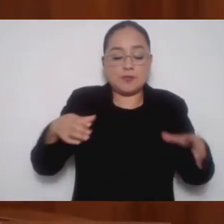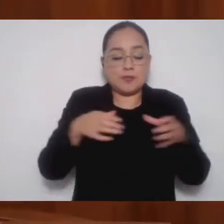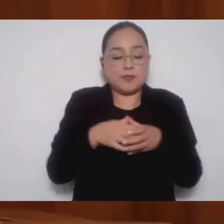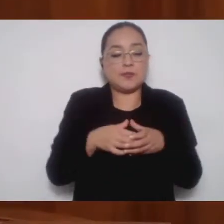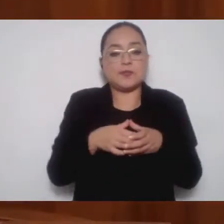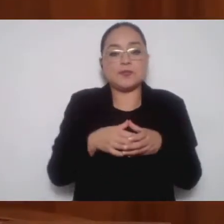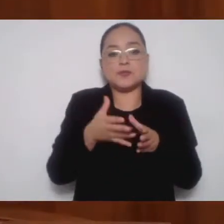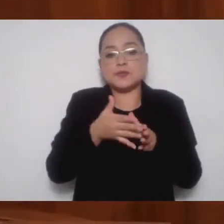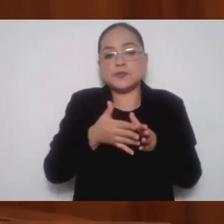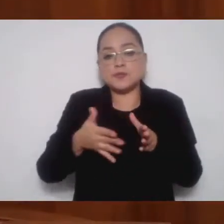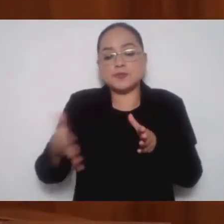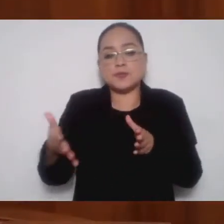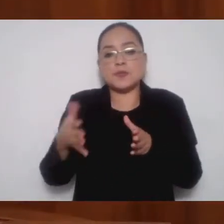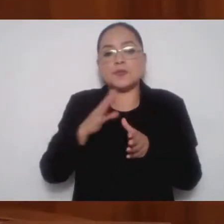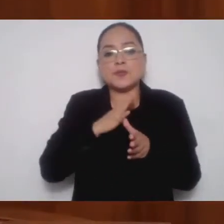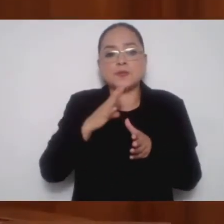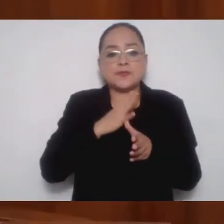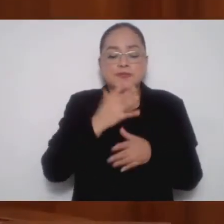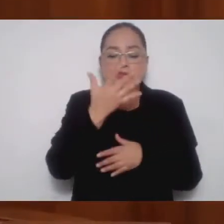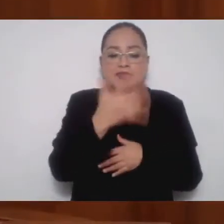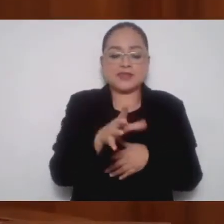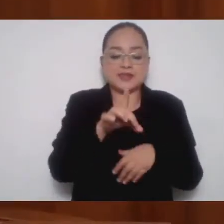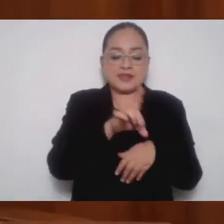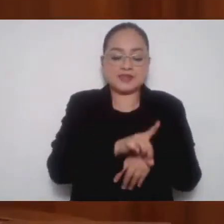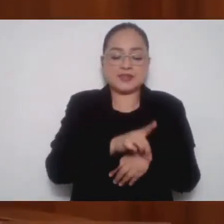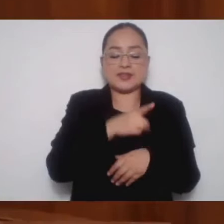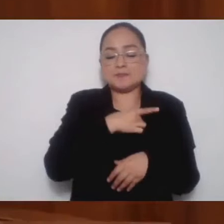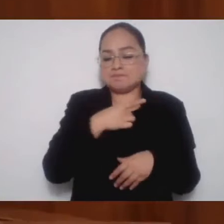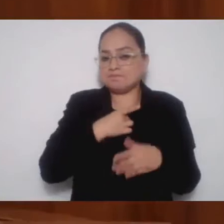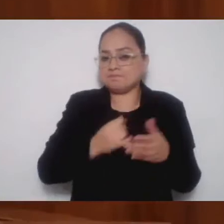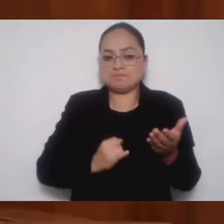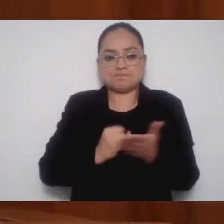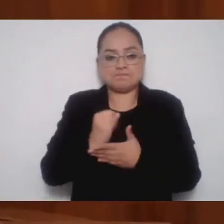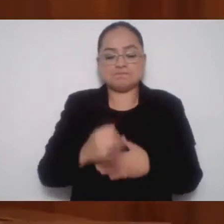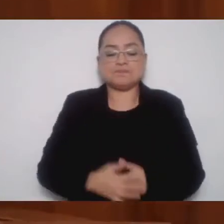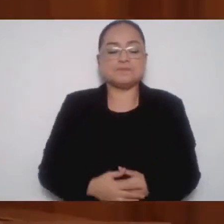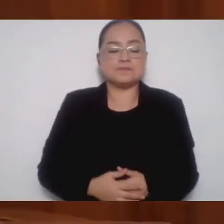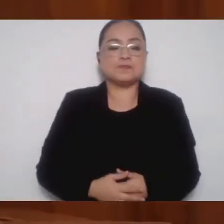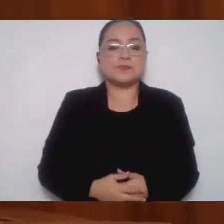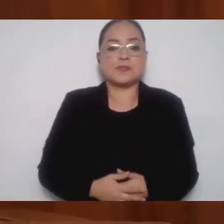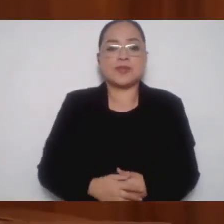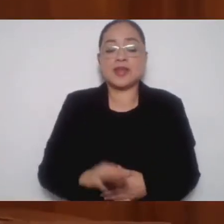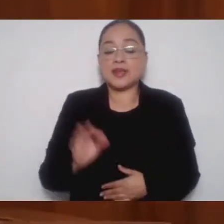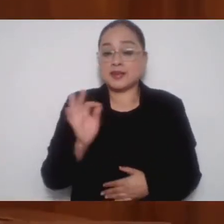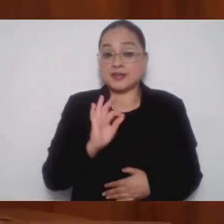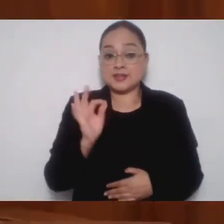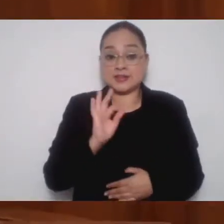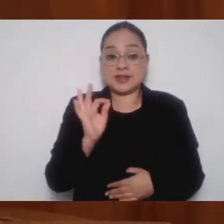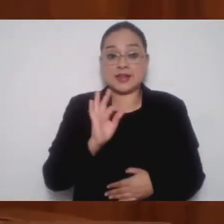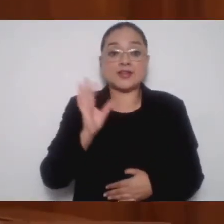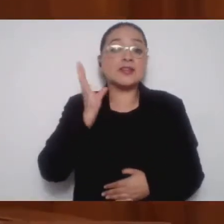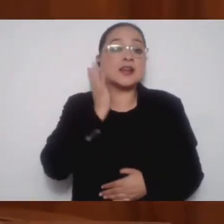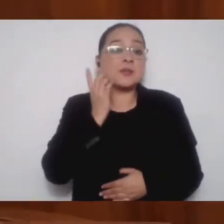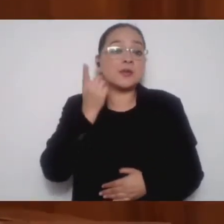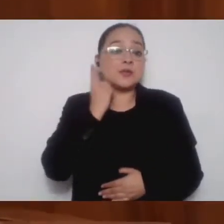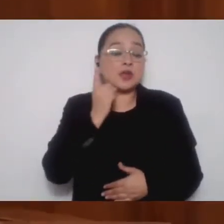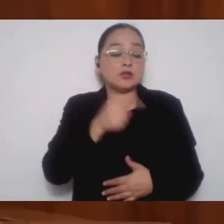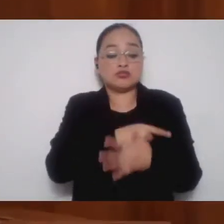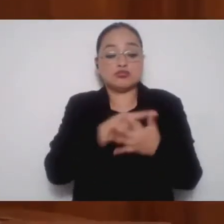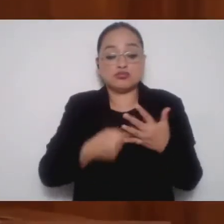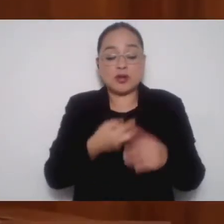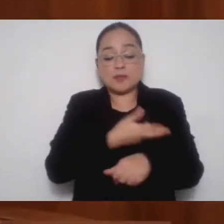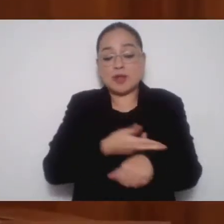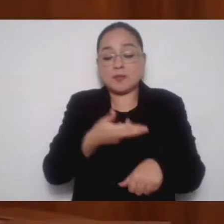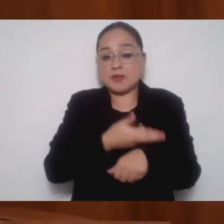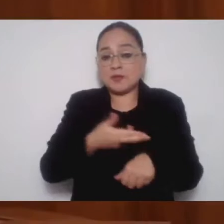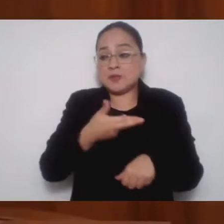presentes dentro de un plazo de 10 días. En caso de que la legislatura no hiciere